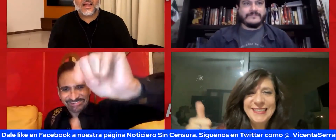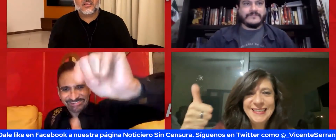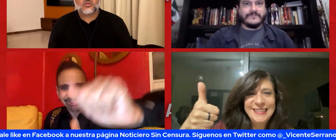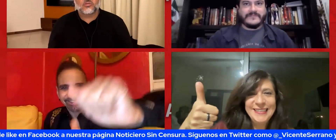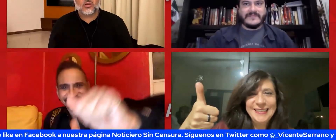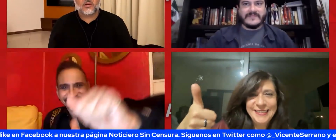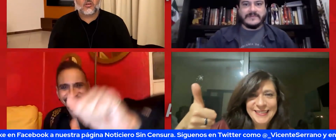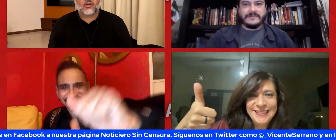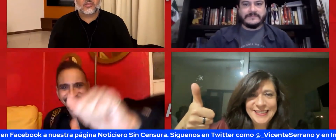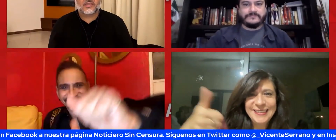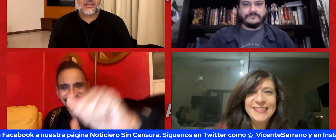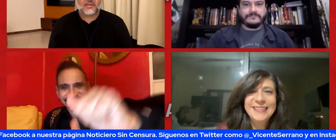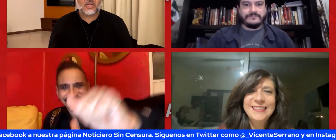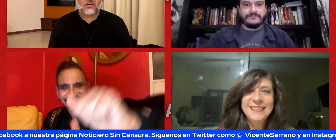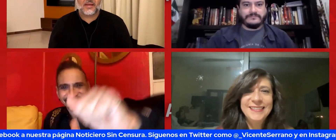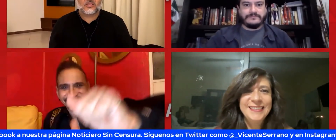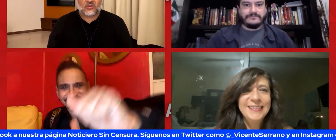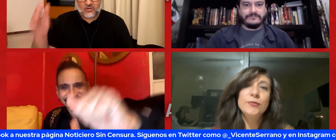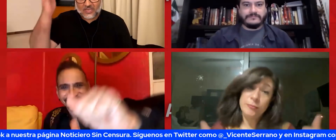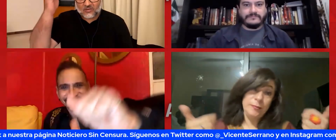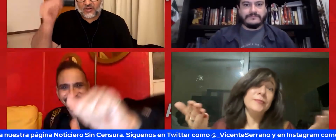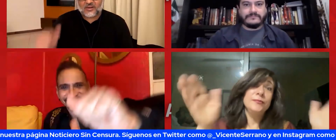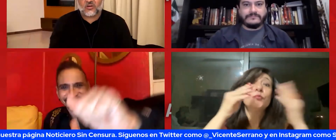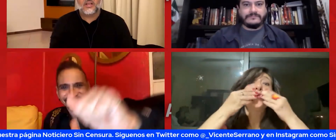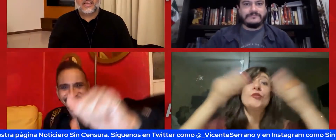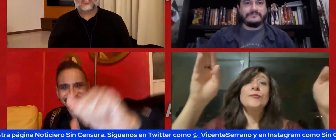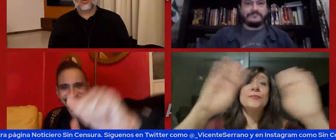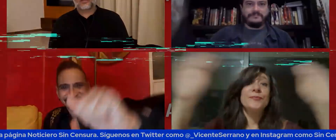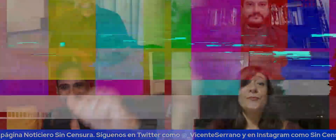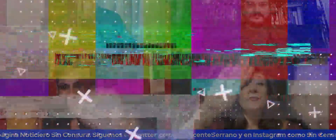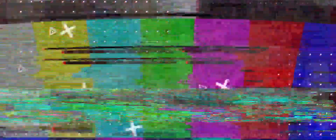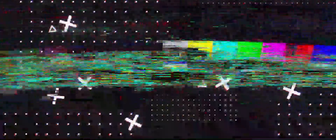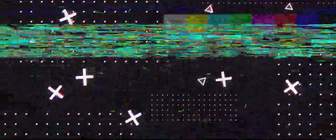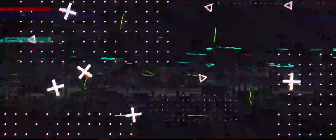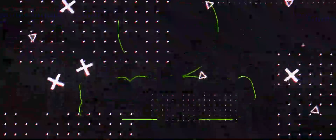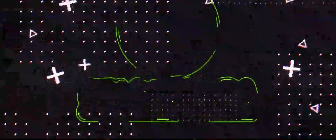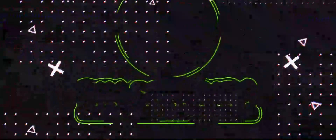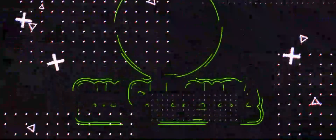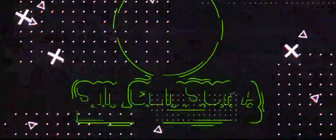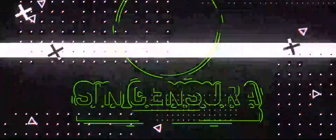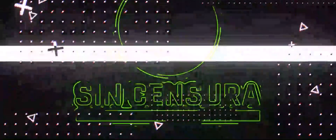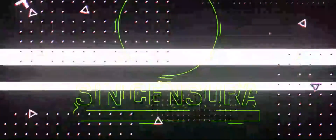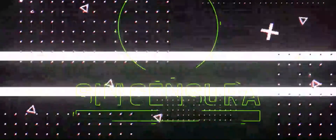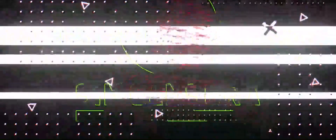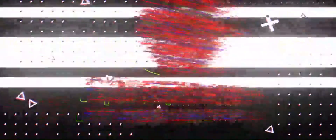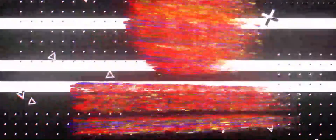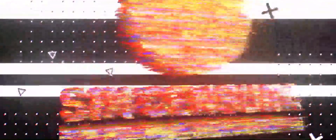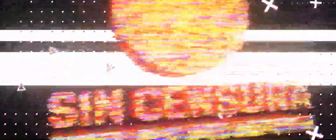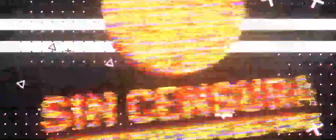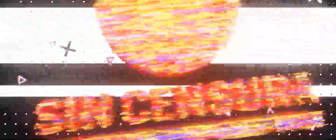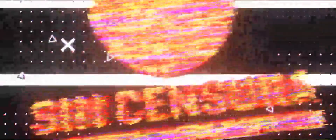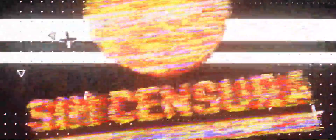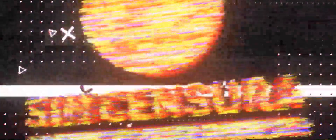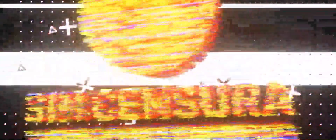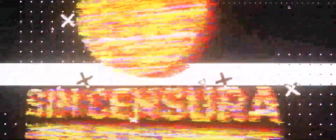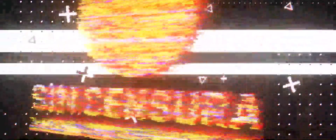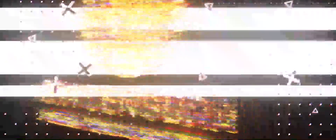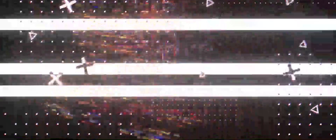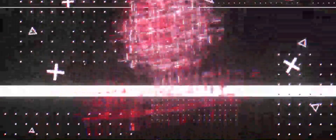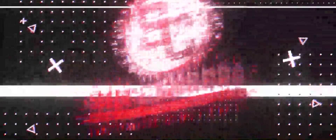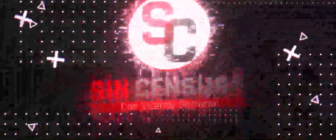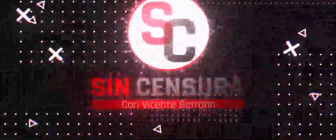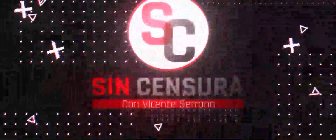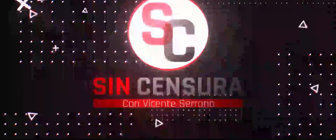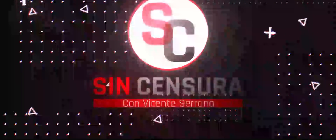le agradezco mucho al mejor flautista de México, al maestro Horacio Franco. Amigos, amigas, regresamos en breve,